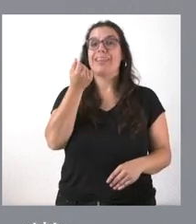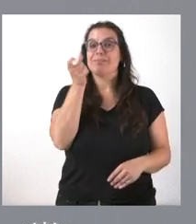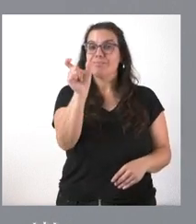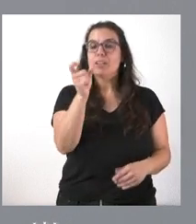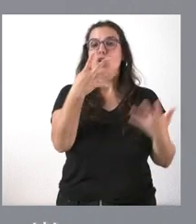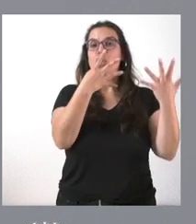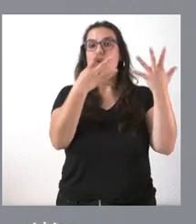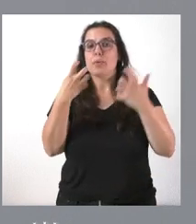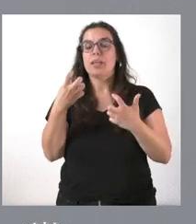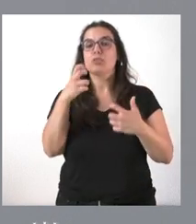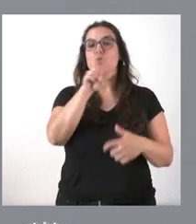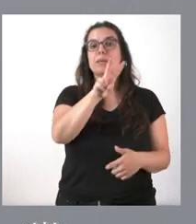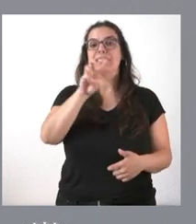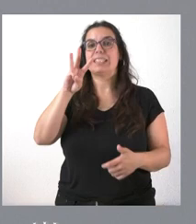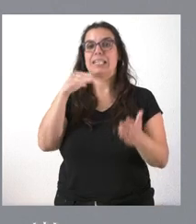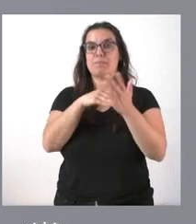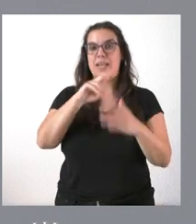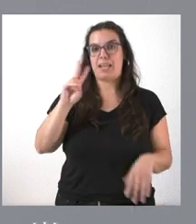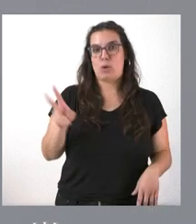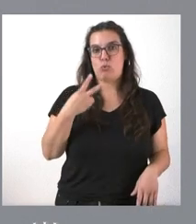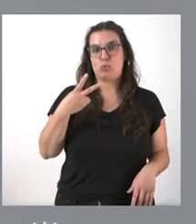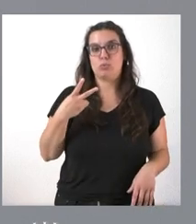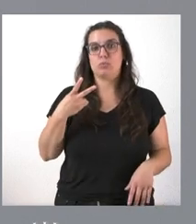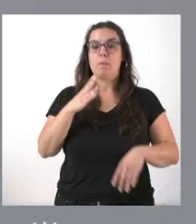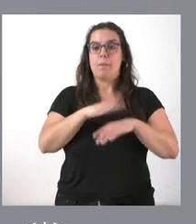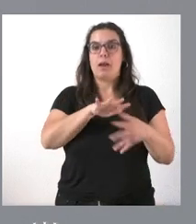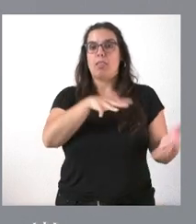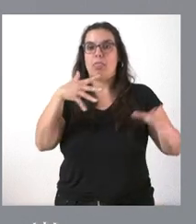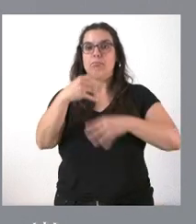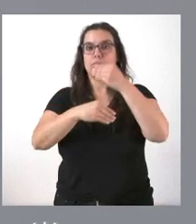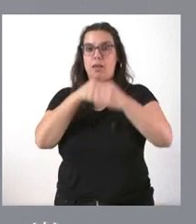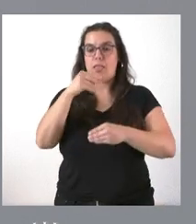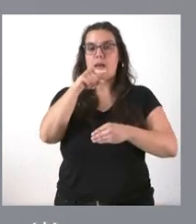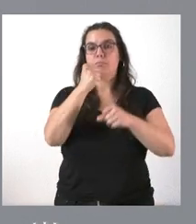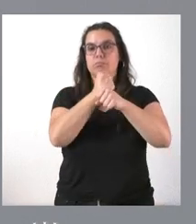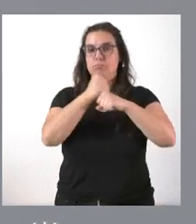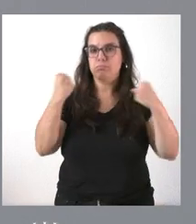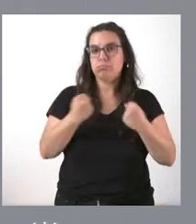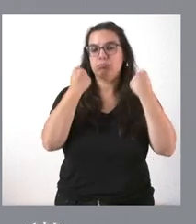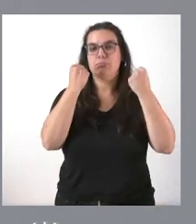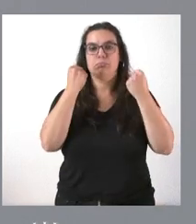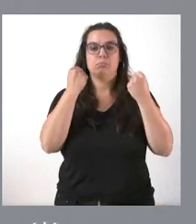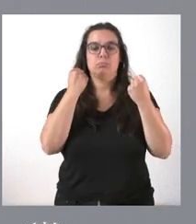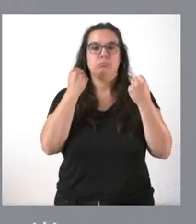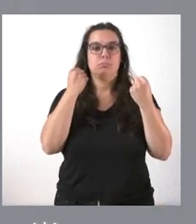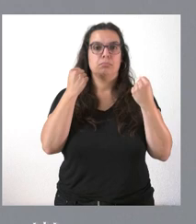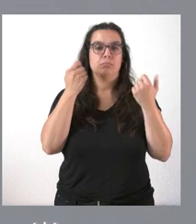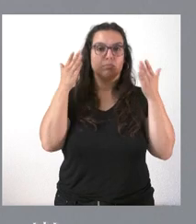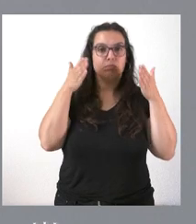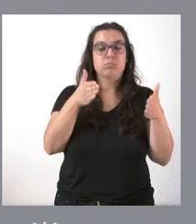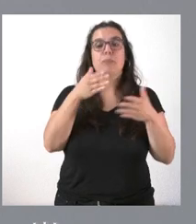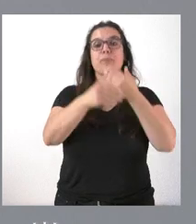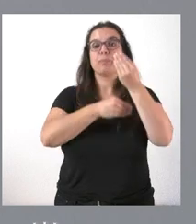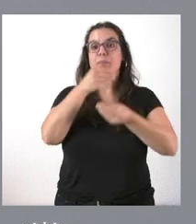de 923.000 euros para llevar a cabo estas actuaciones que se